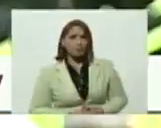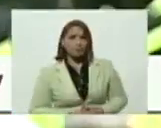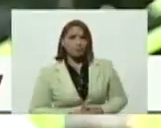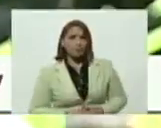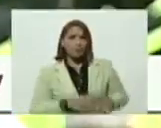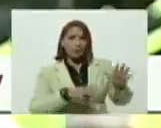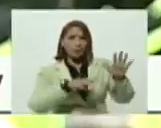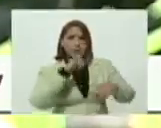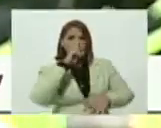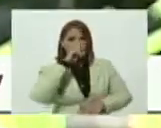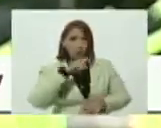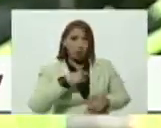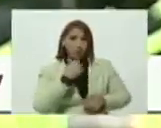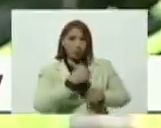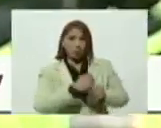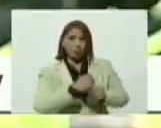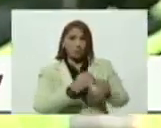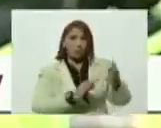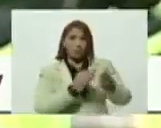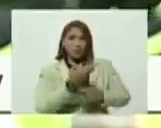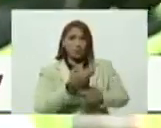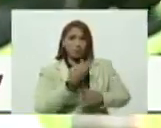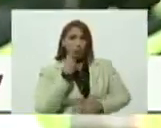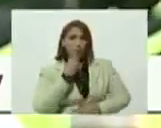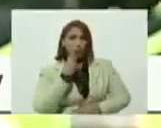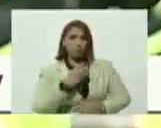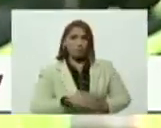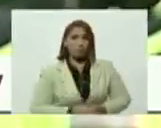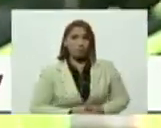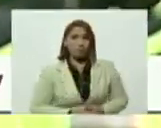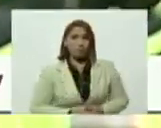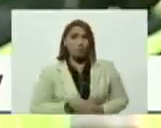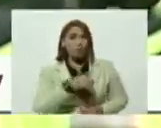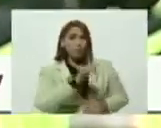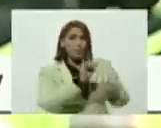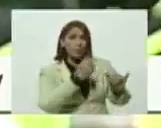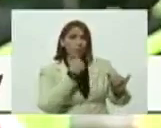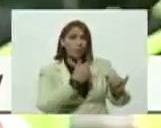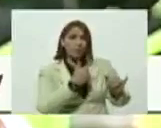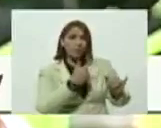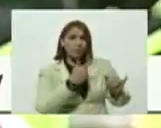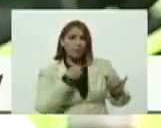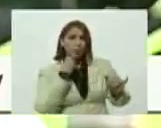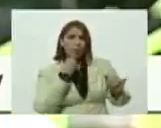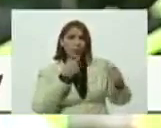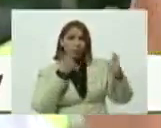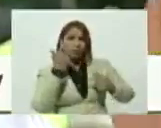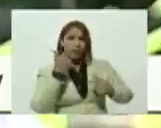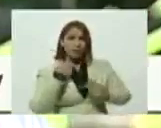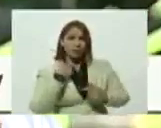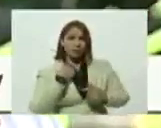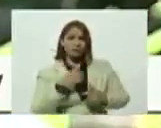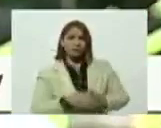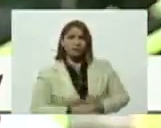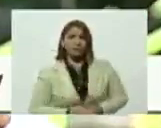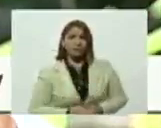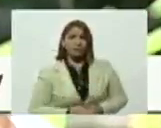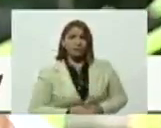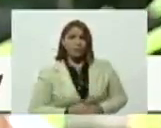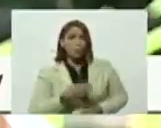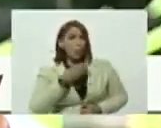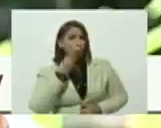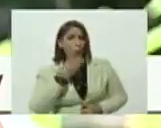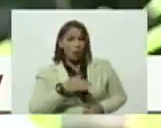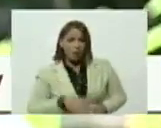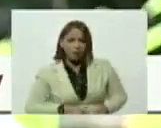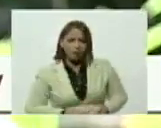13 años de nuestra Fundación de la Juventud. Como usted lo dice, la Juventud de Chávez. Yo vengo desde joven